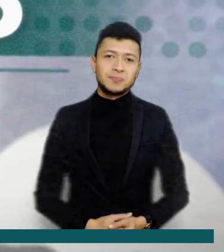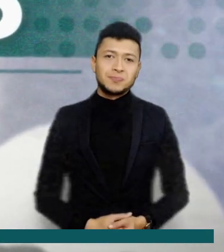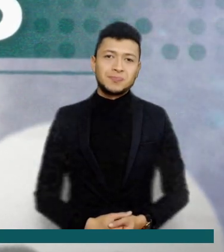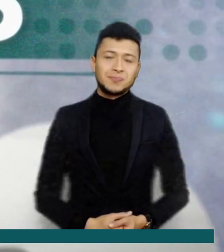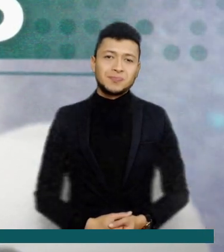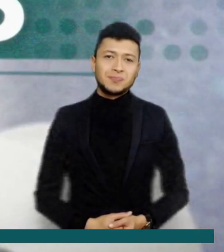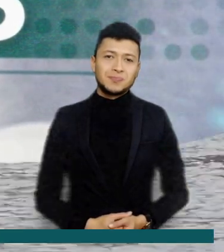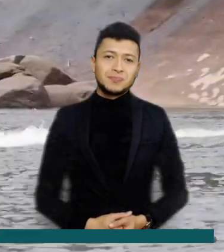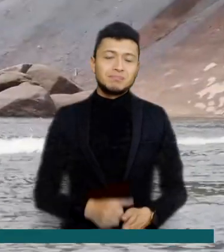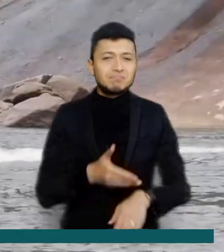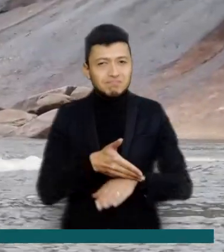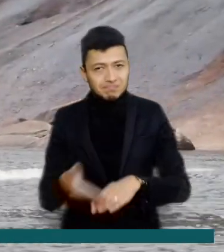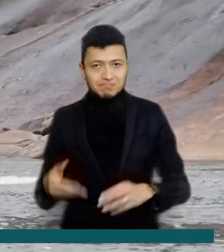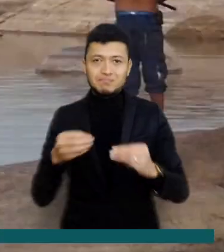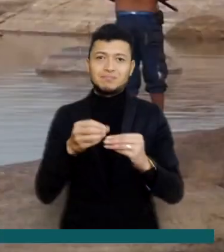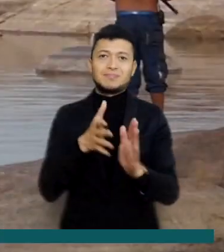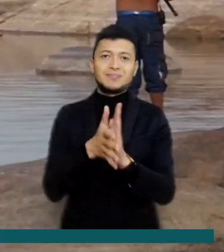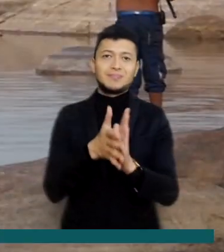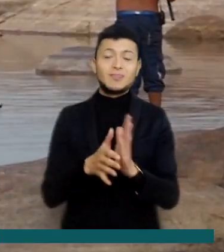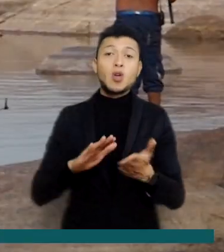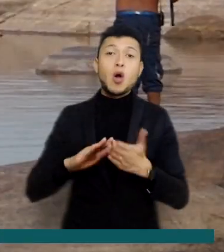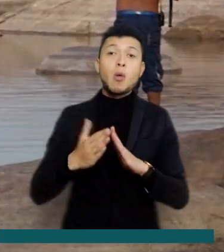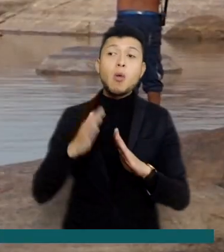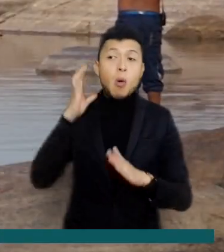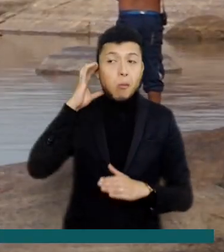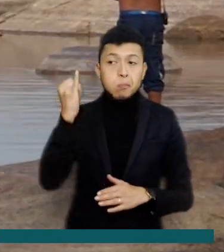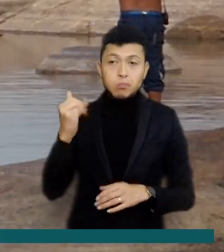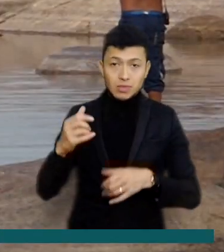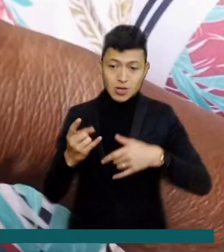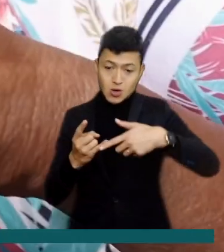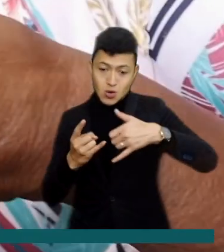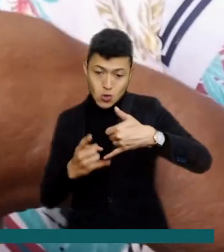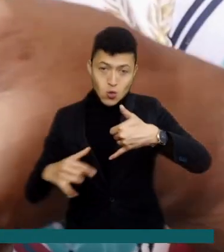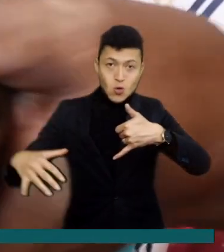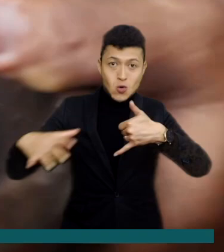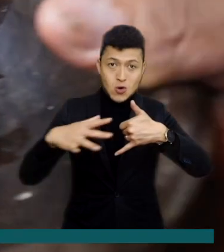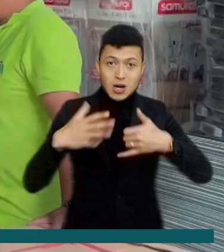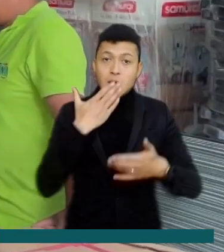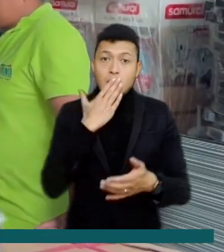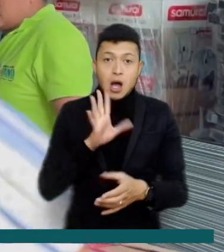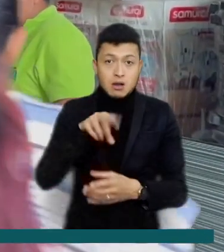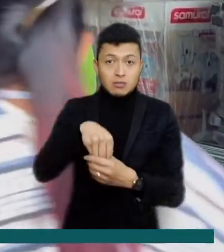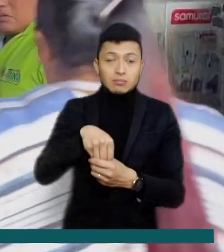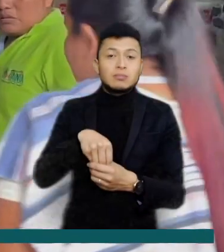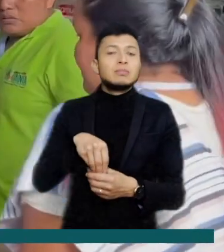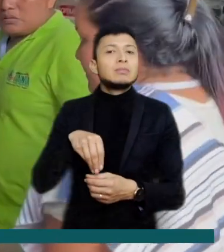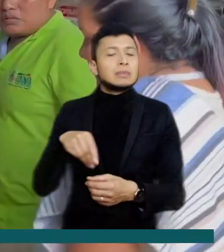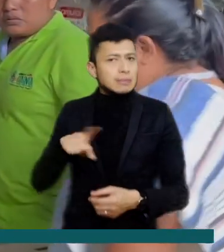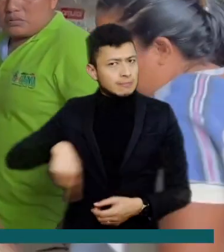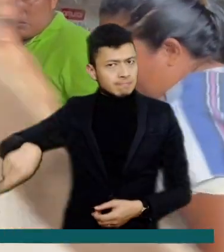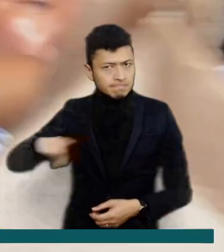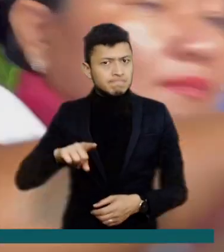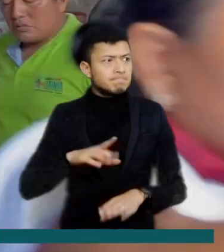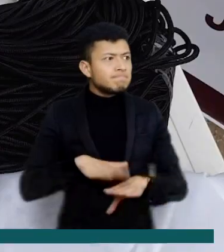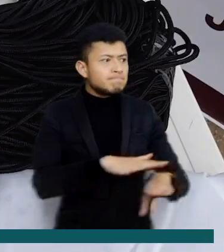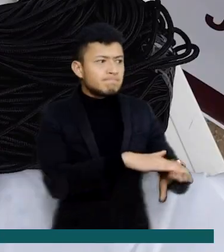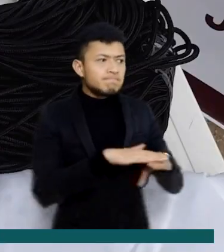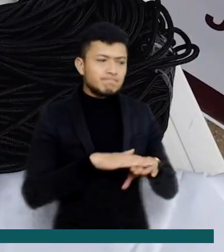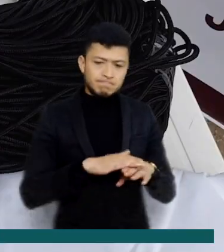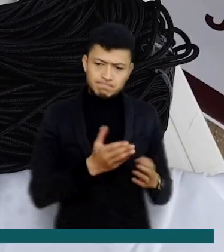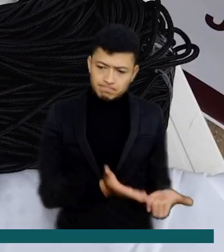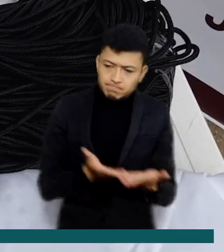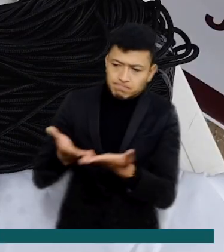Y más adelante, varias comunidades indígenas en Guainía recibieron herramientas que les permitirán mejorar la